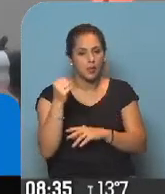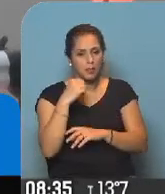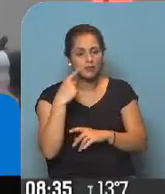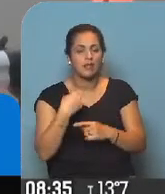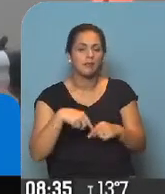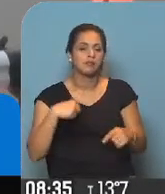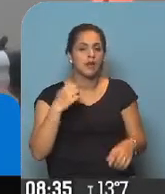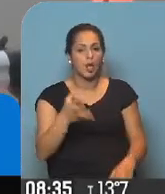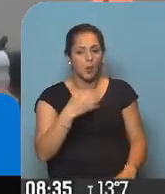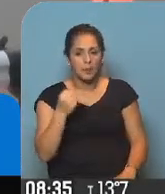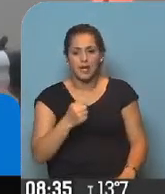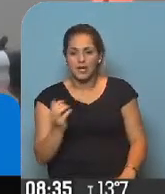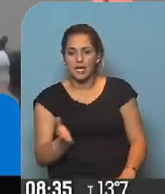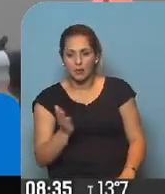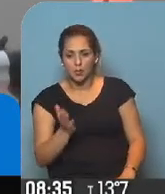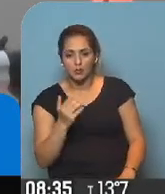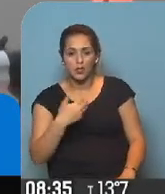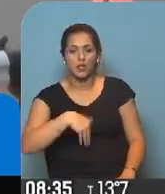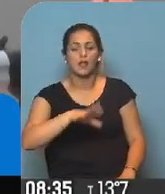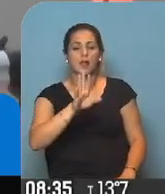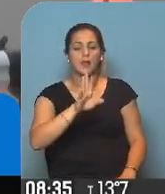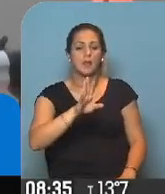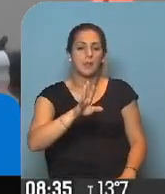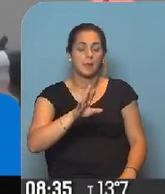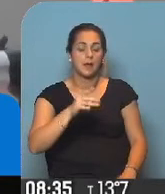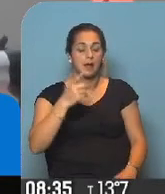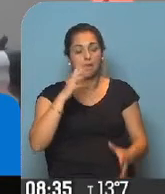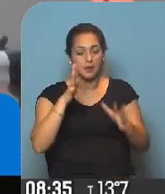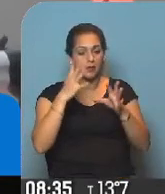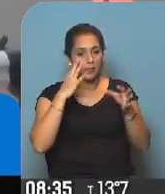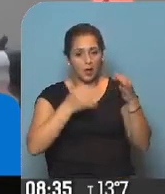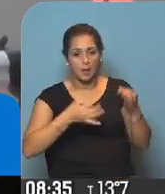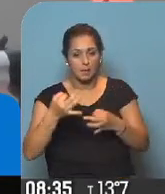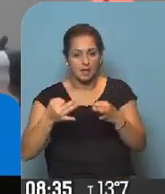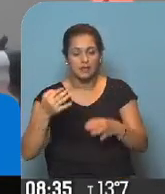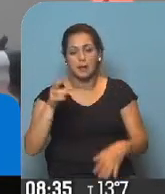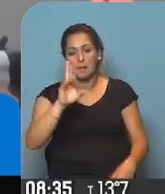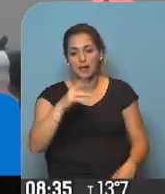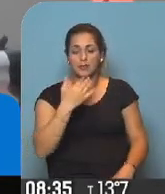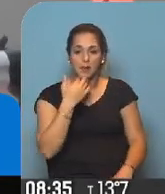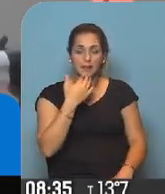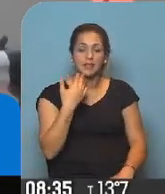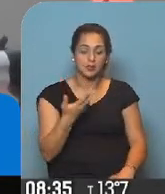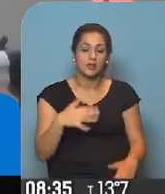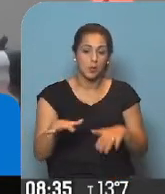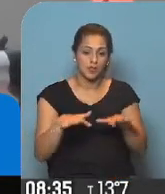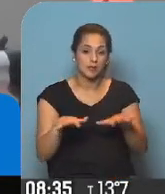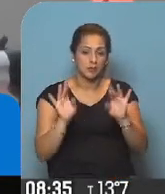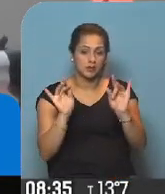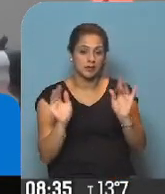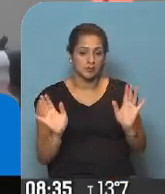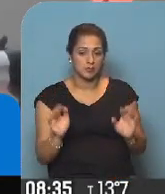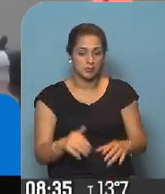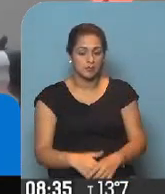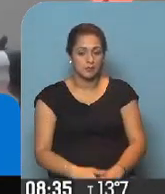recuperar la producción que eso recién va a suceder según los cargos oficiales a partir de marzo abril tienes una situación compleja no creo